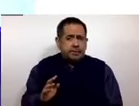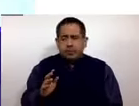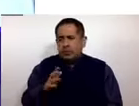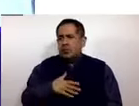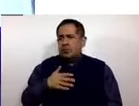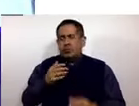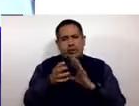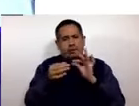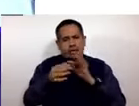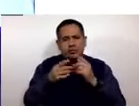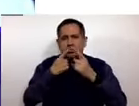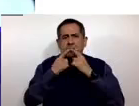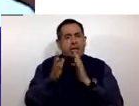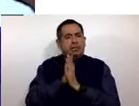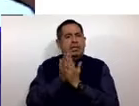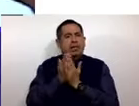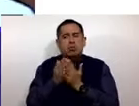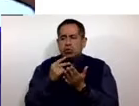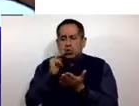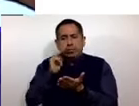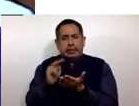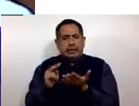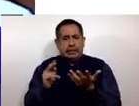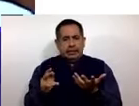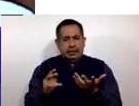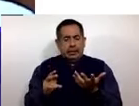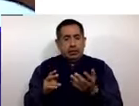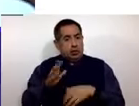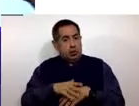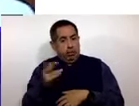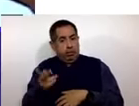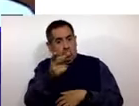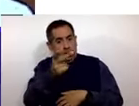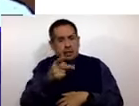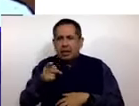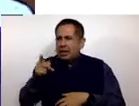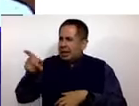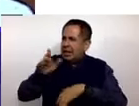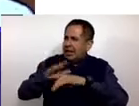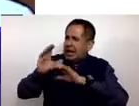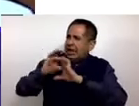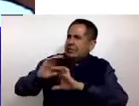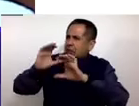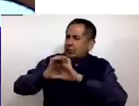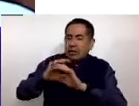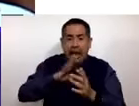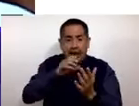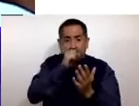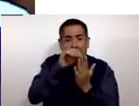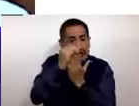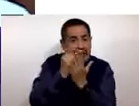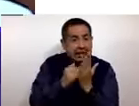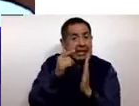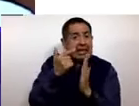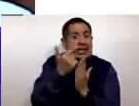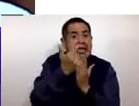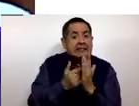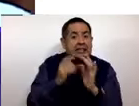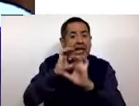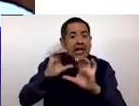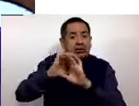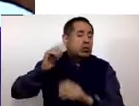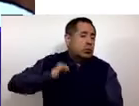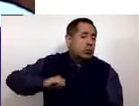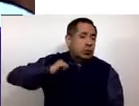yo vi en mi libro, ¿no? O sea, incluso cuando pregunté las canciones, porque el libro tiene una playlist ahí que me ayudaron a construir las personas